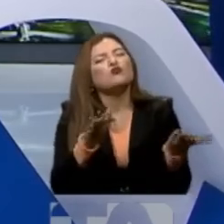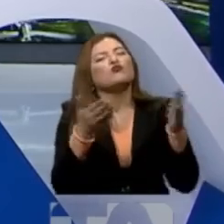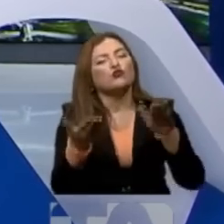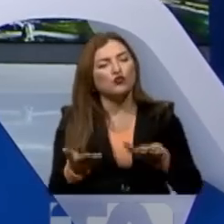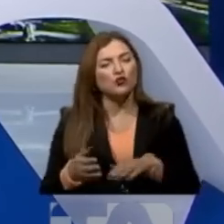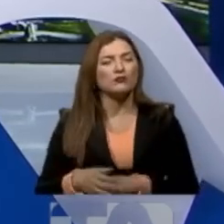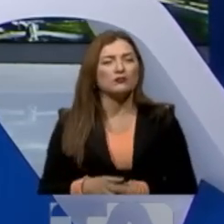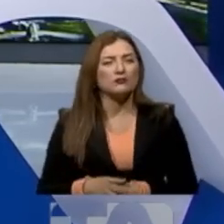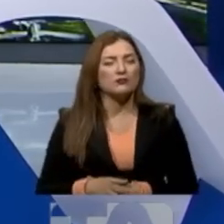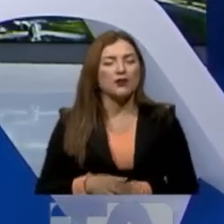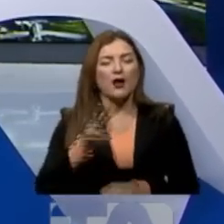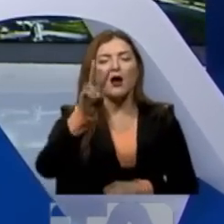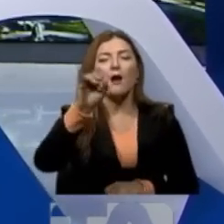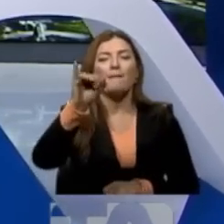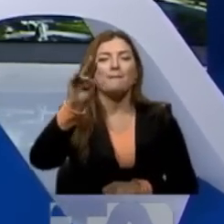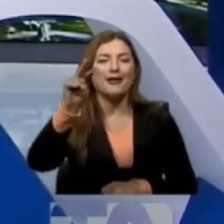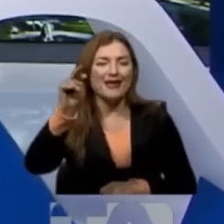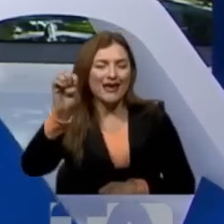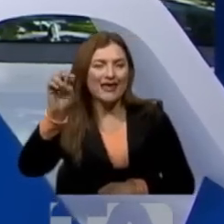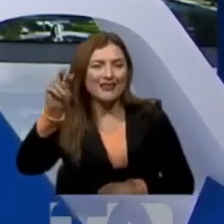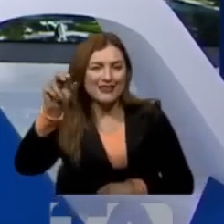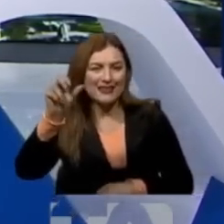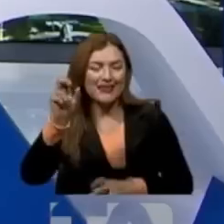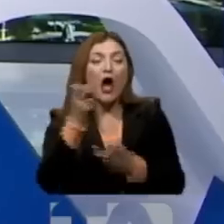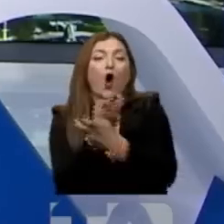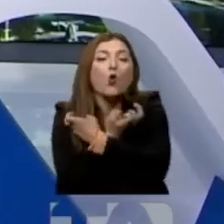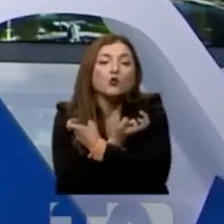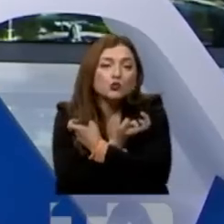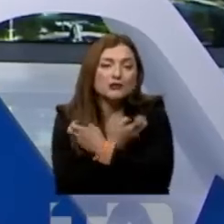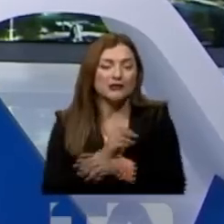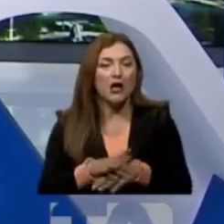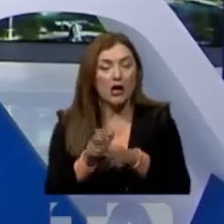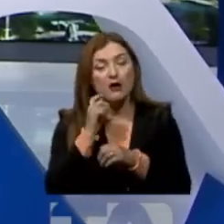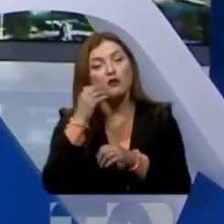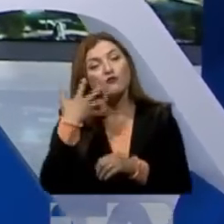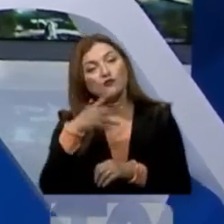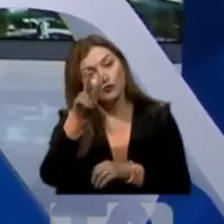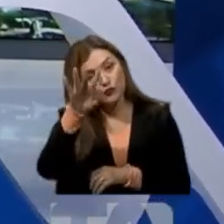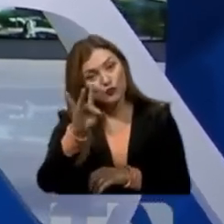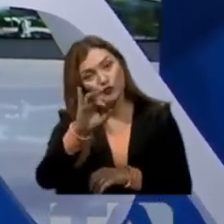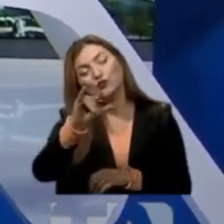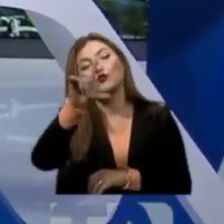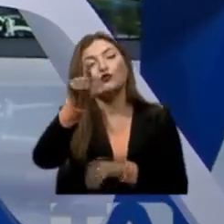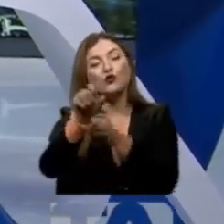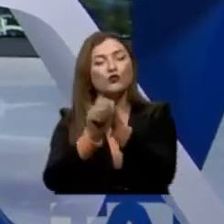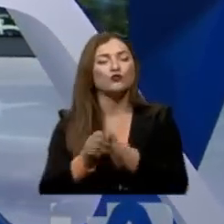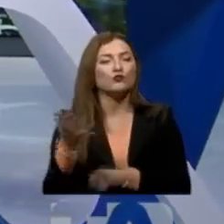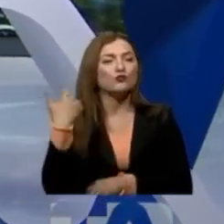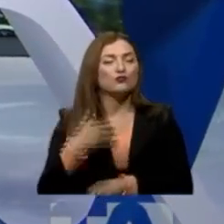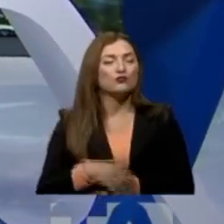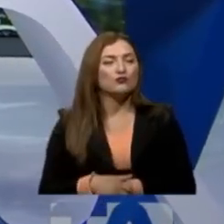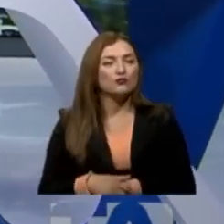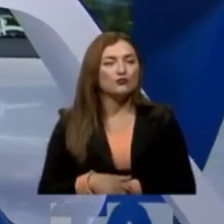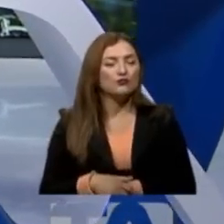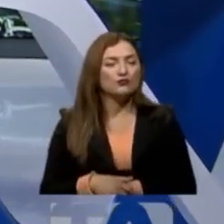murió? En Viena. Viena, perfecto. Austria. En Austria. El 28 de julio, de hecho. ¿Algo más? No, estamos bien. Ahí me quedé